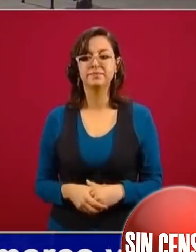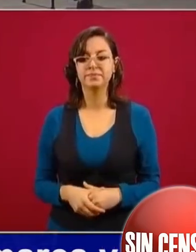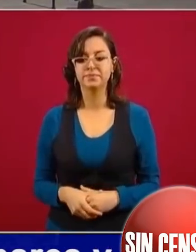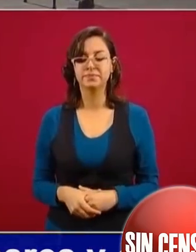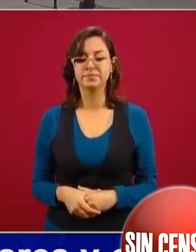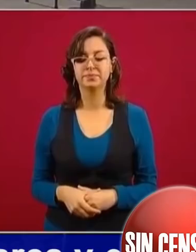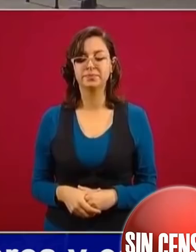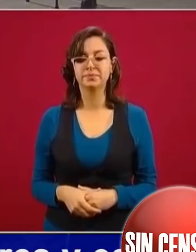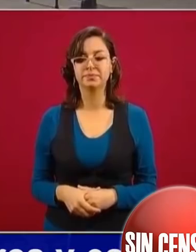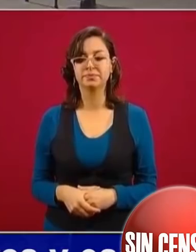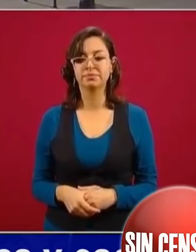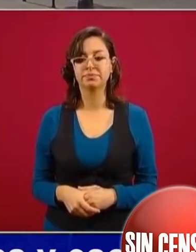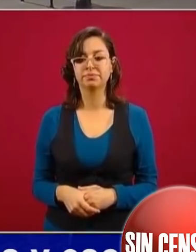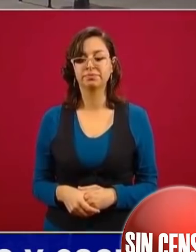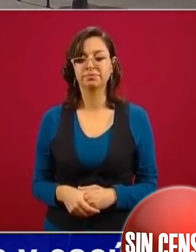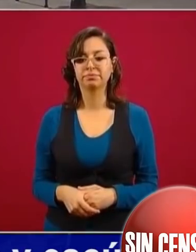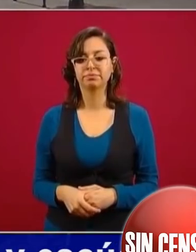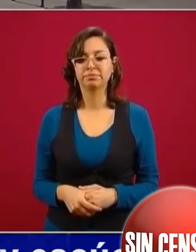Yo no lo puedo hacer, pero